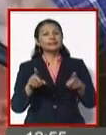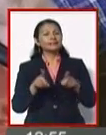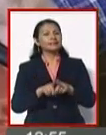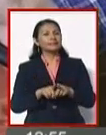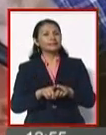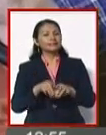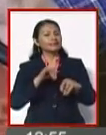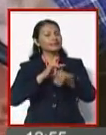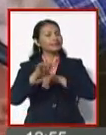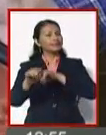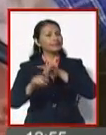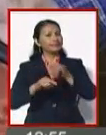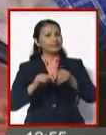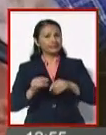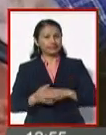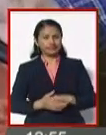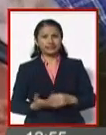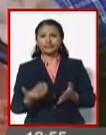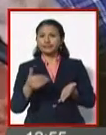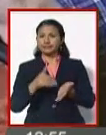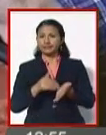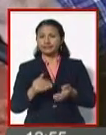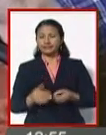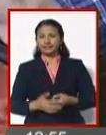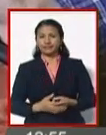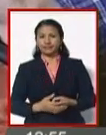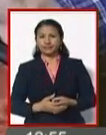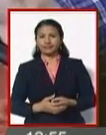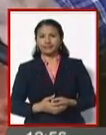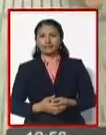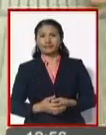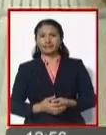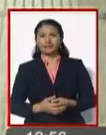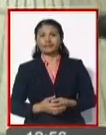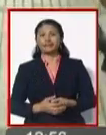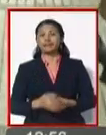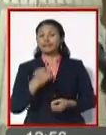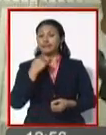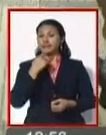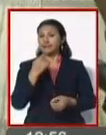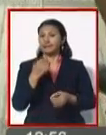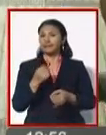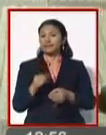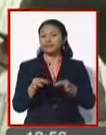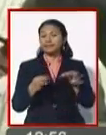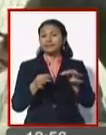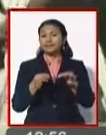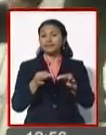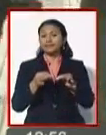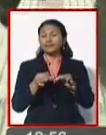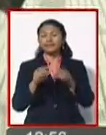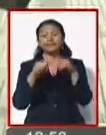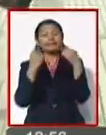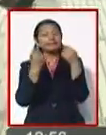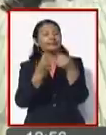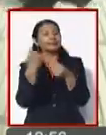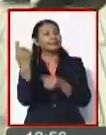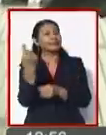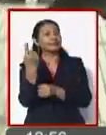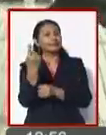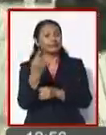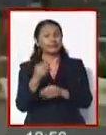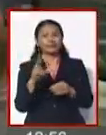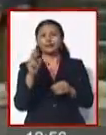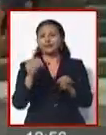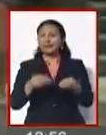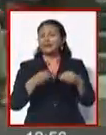se está haciendo una burla una vez... otra burla con nosotros. Según estadísticas que maneja el sector, ellos serían los únicos